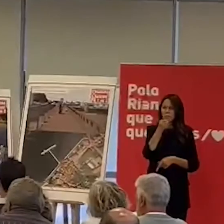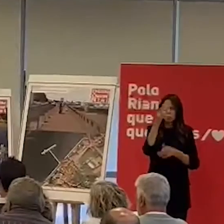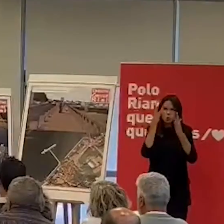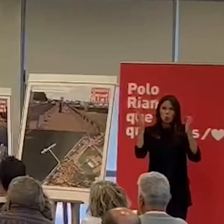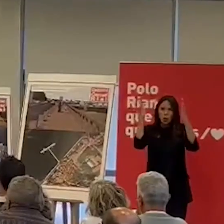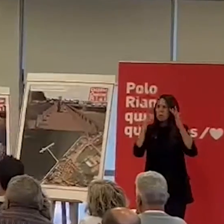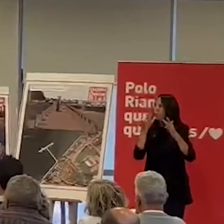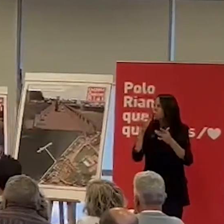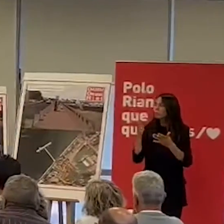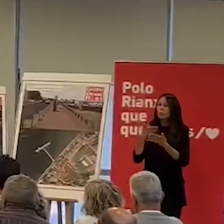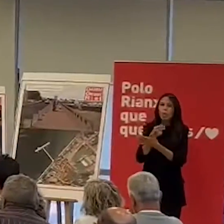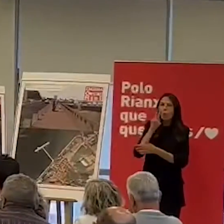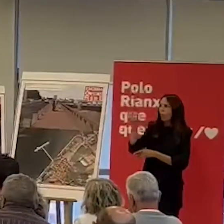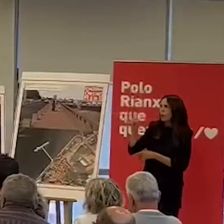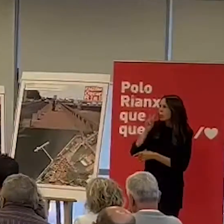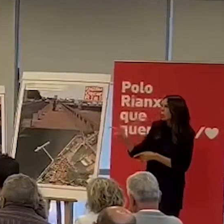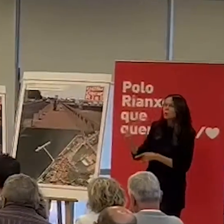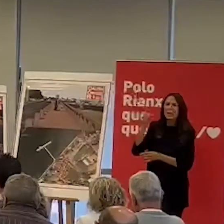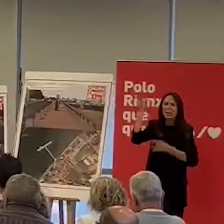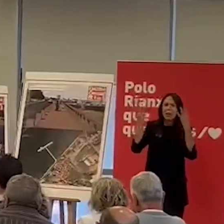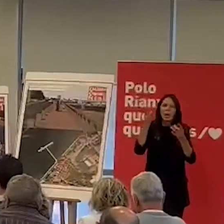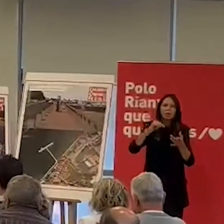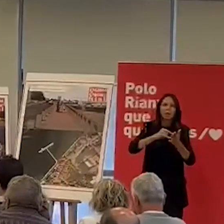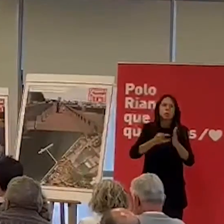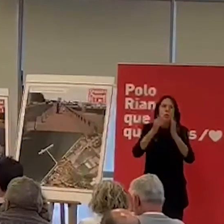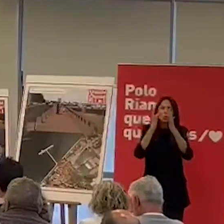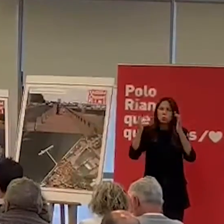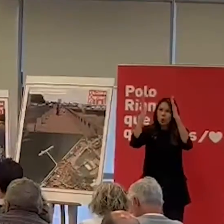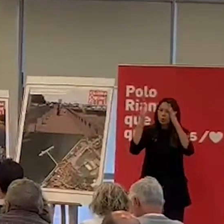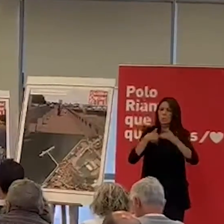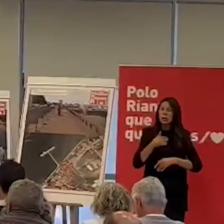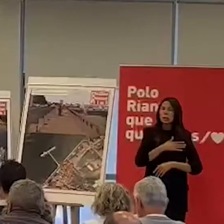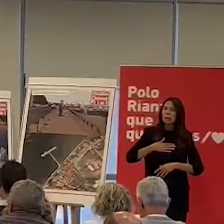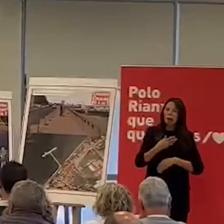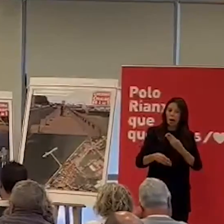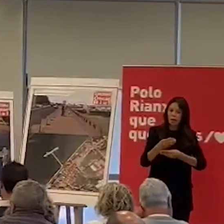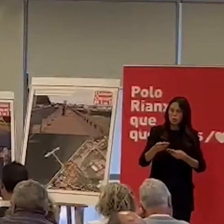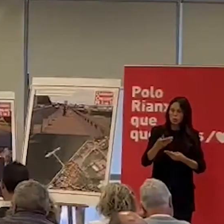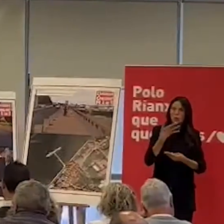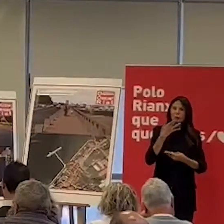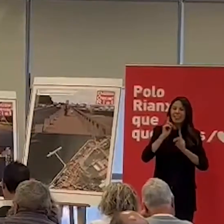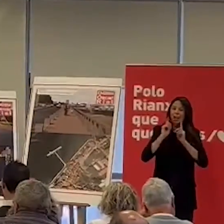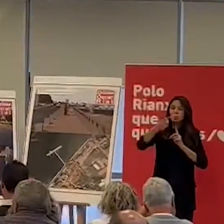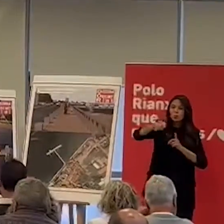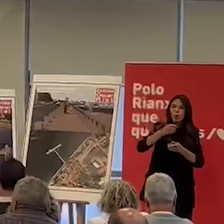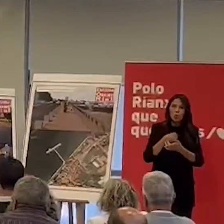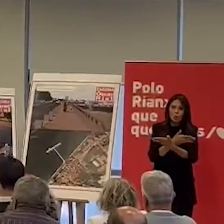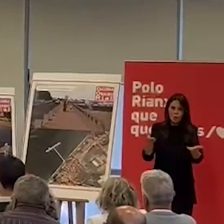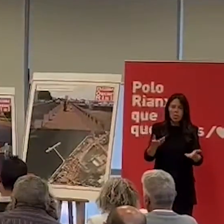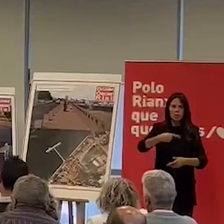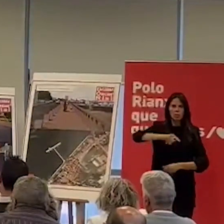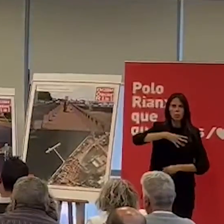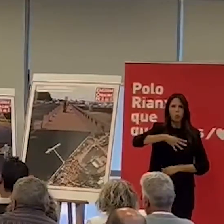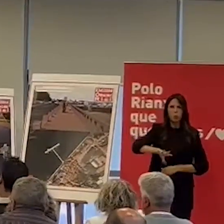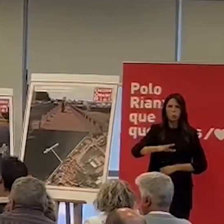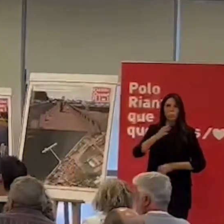os aquí son soños, son ideas, son proxectos que se queren llevar á vida, cando se confía en nós, somos capaces, por pequeno que